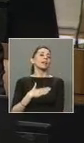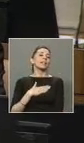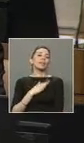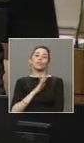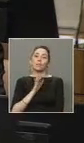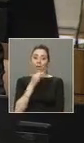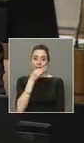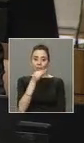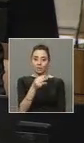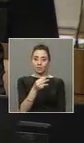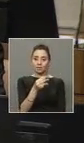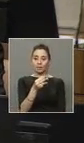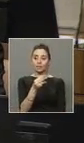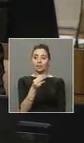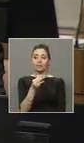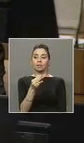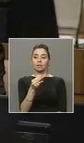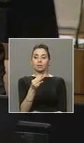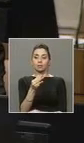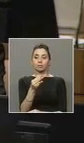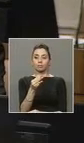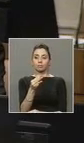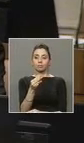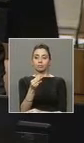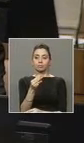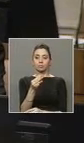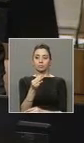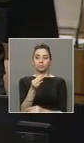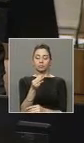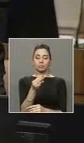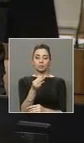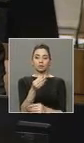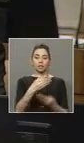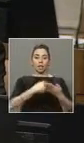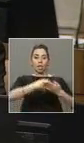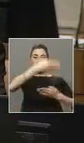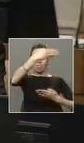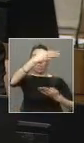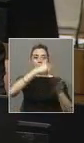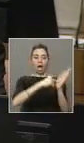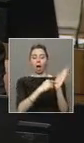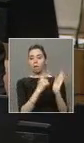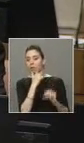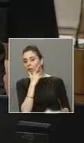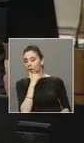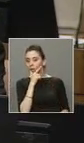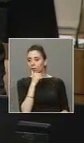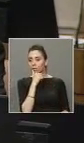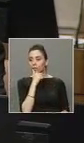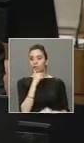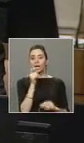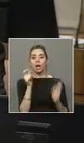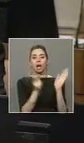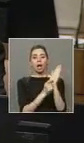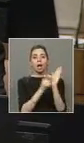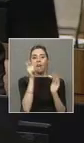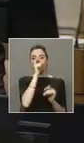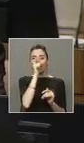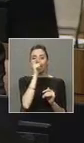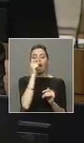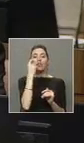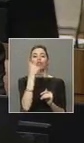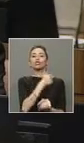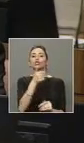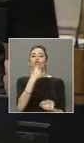que, a pesar de que en un diario se han puesto en tela de juicio los feriados regionales